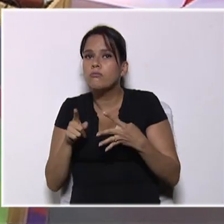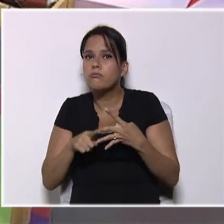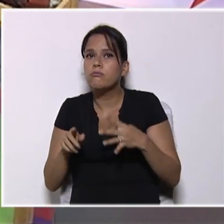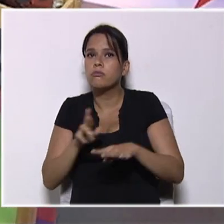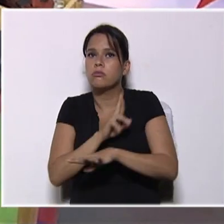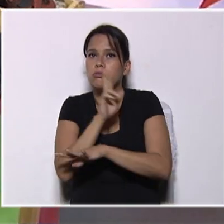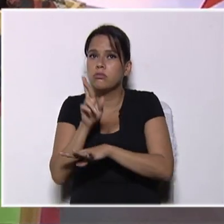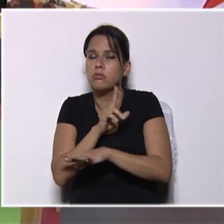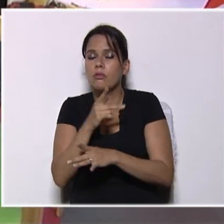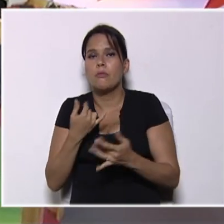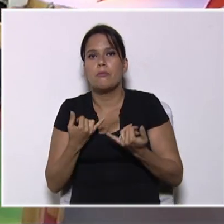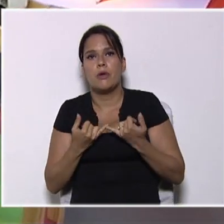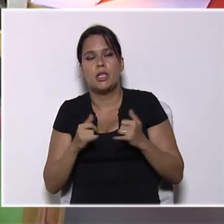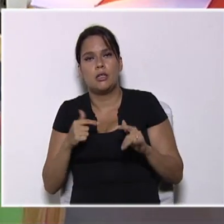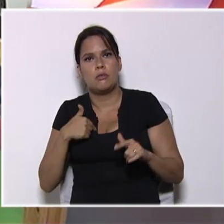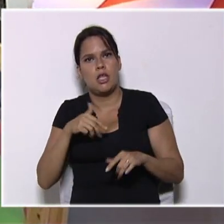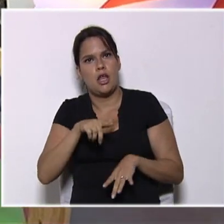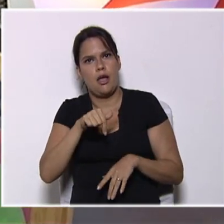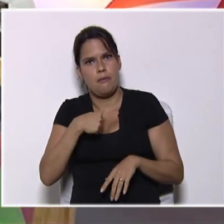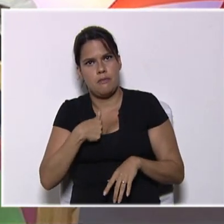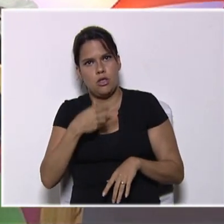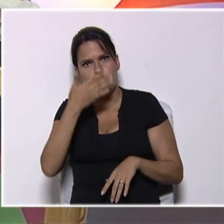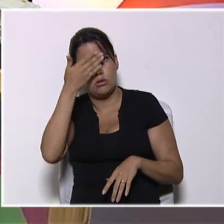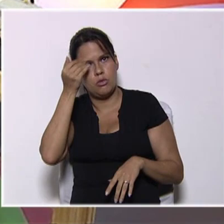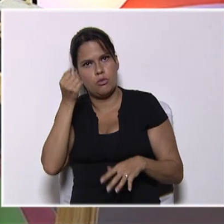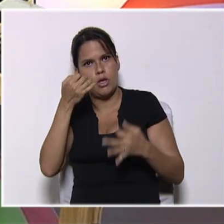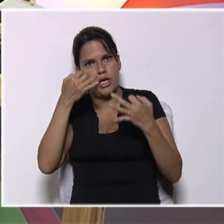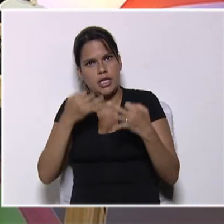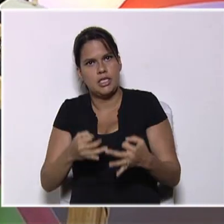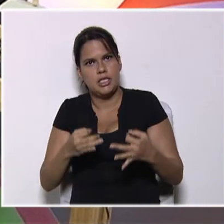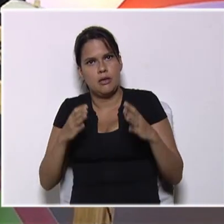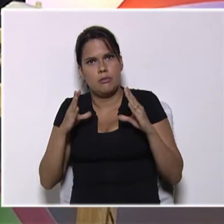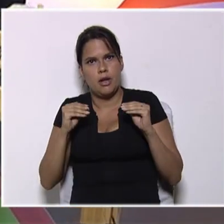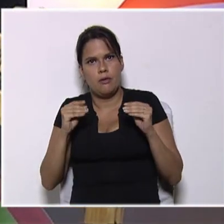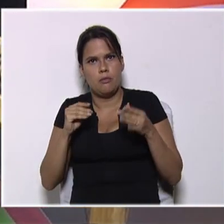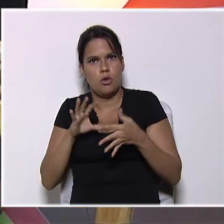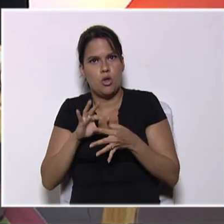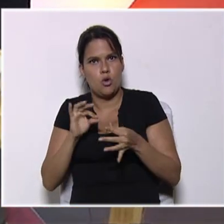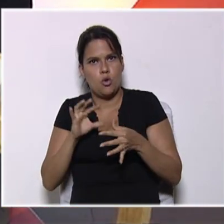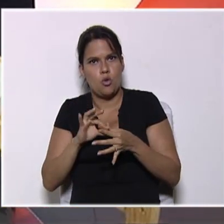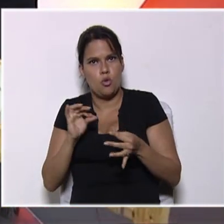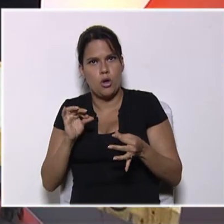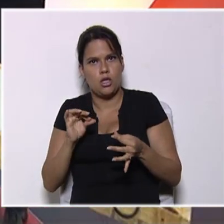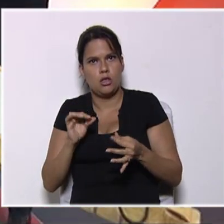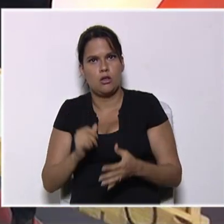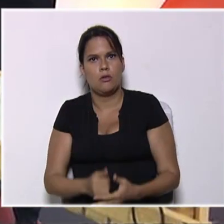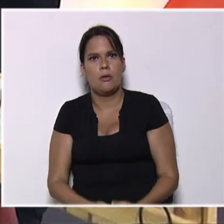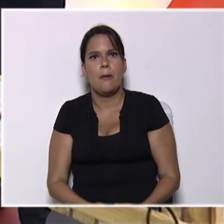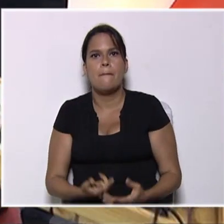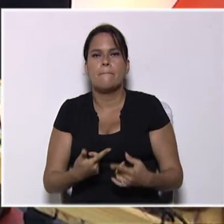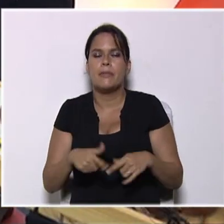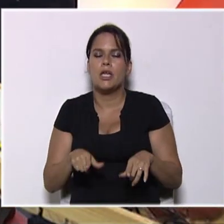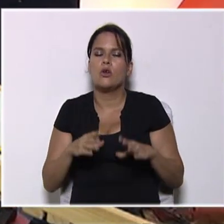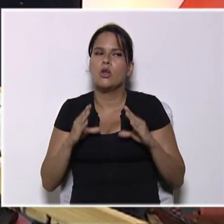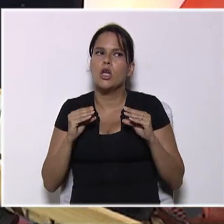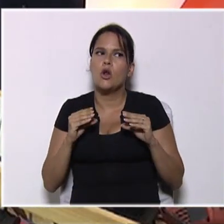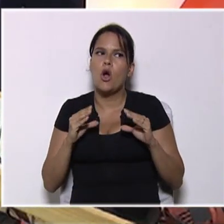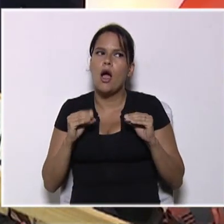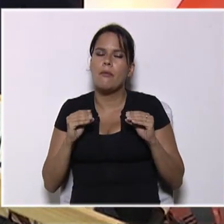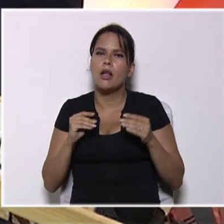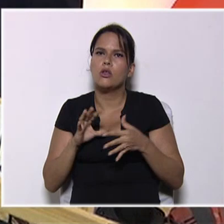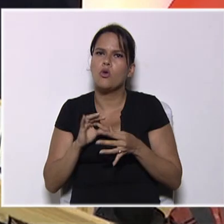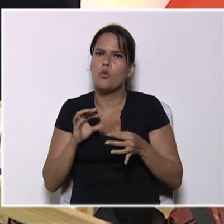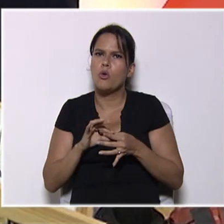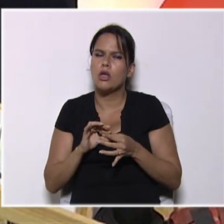muchachos, para cerrar, a mí no se me ha olvidado que siempre hablamos de un cuento de Pérez Esclarín, pero quiero hablar de un cuento que me pasó